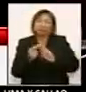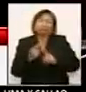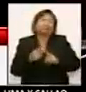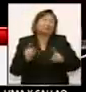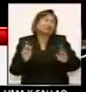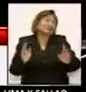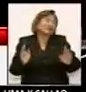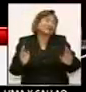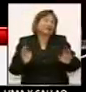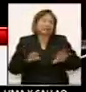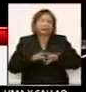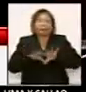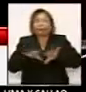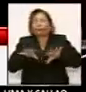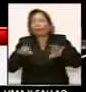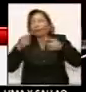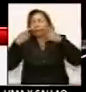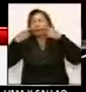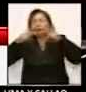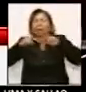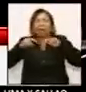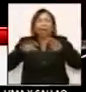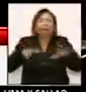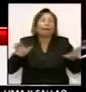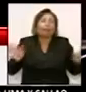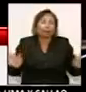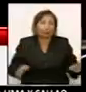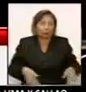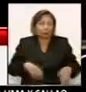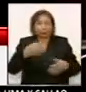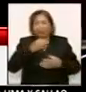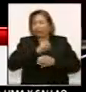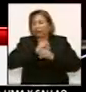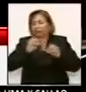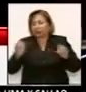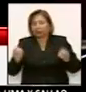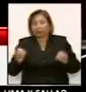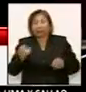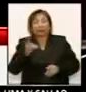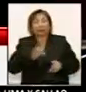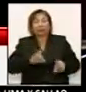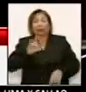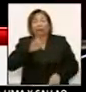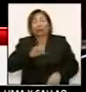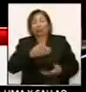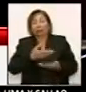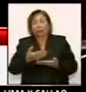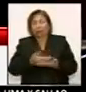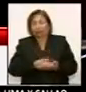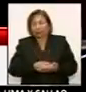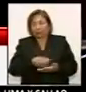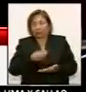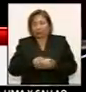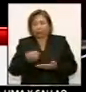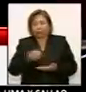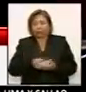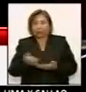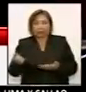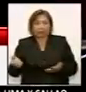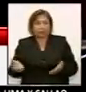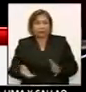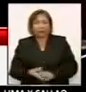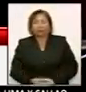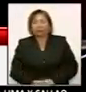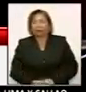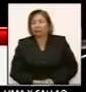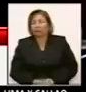realmente pulpines en la investigación. Por supuesto que una impericia absoluta para el manejo y una, lo que sí le sobró por todas partes,